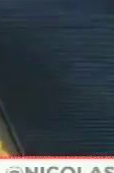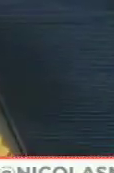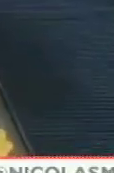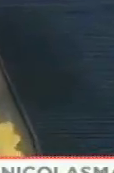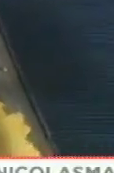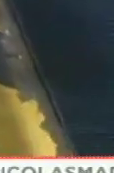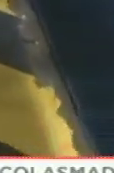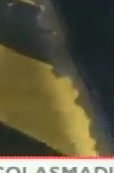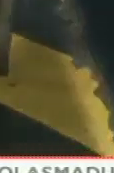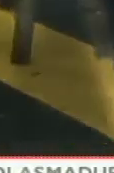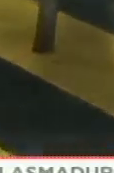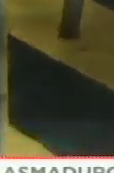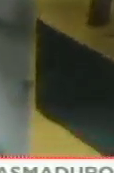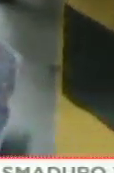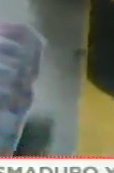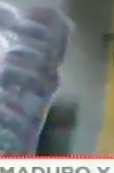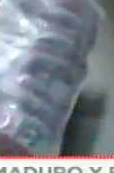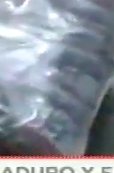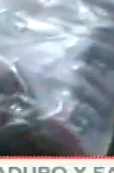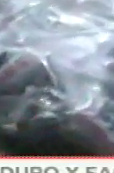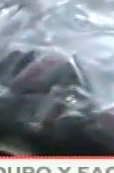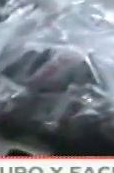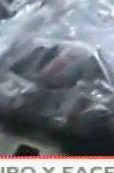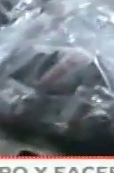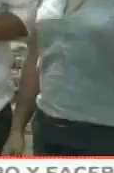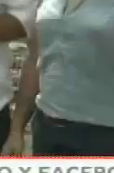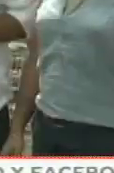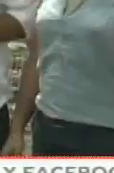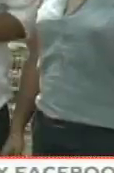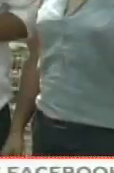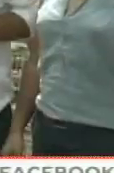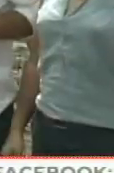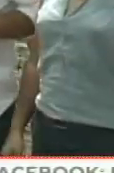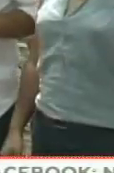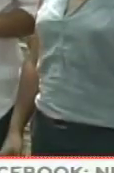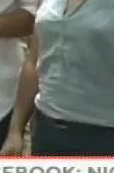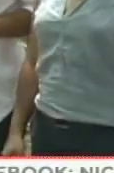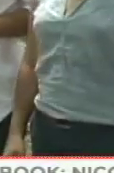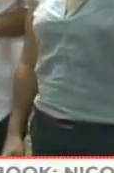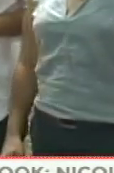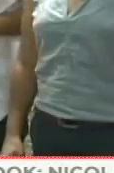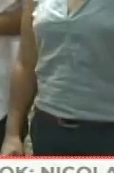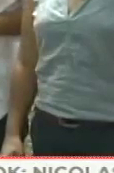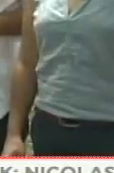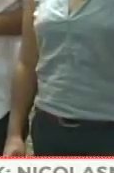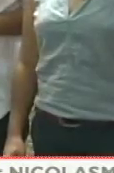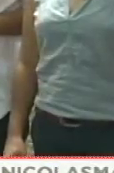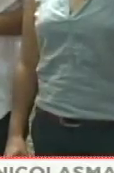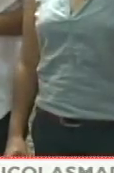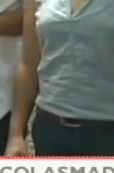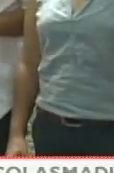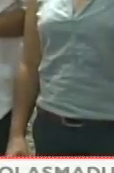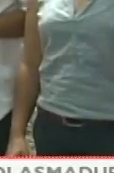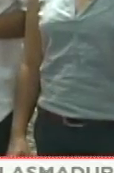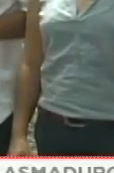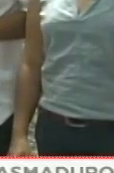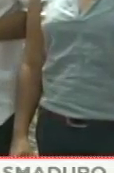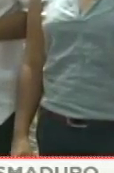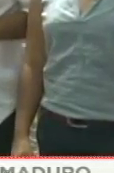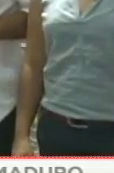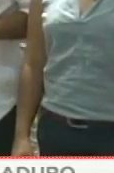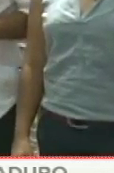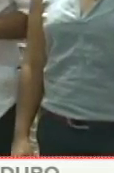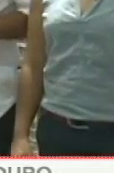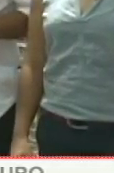alianza maravillosa donde insertamos a estos jóvenes, donde ya el 15 van a cobrar su primera